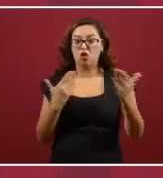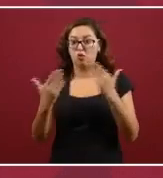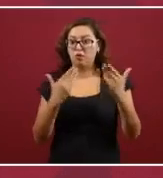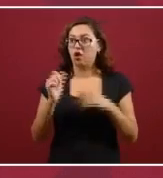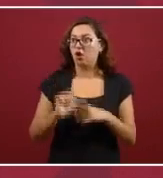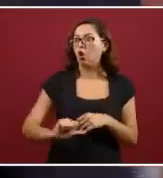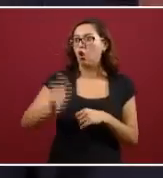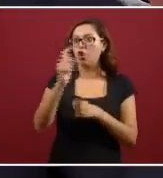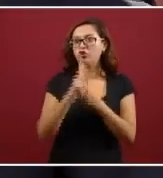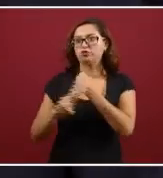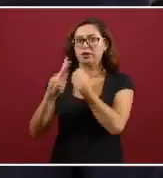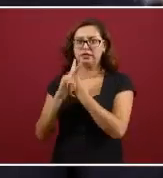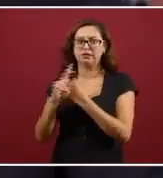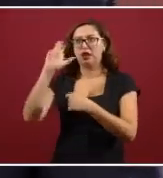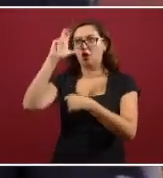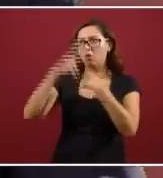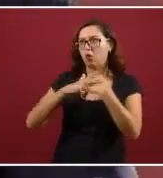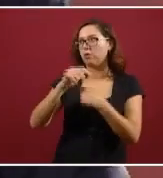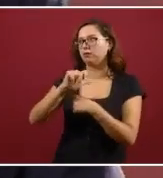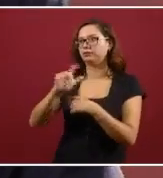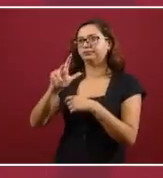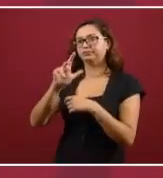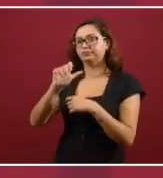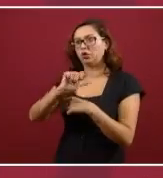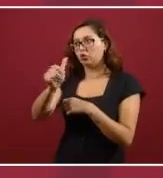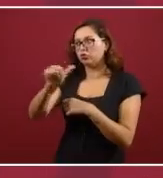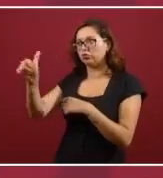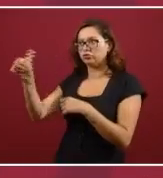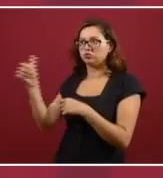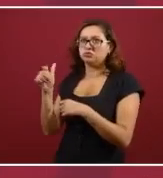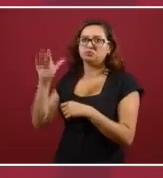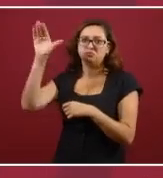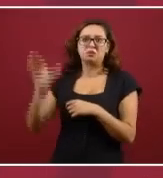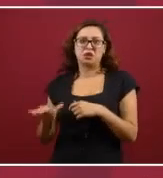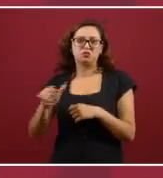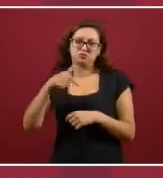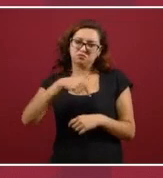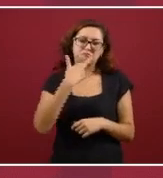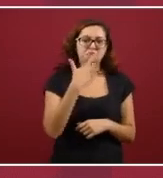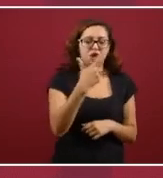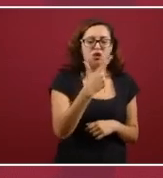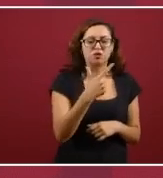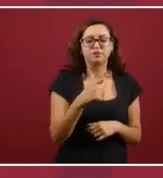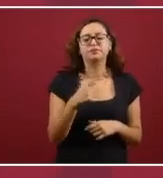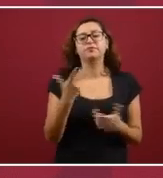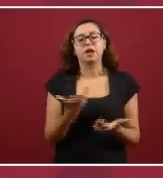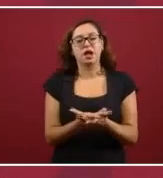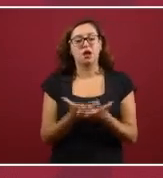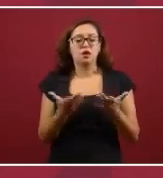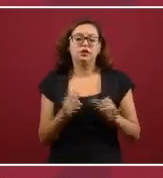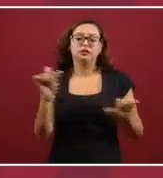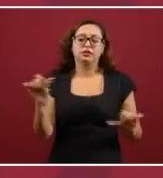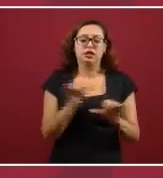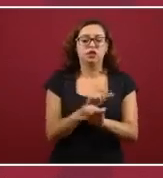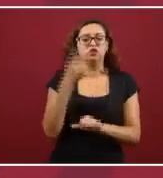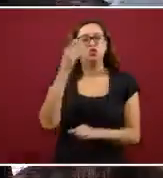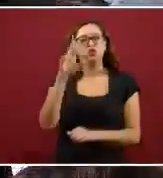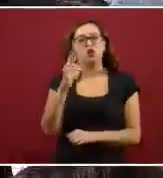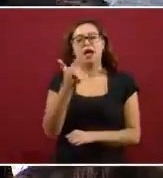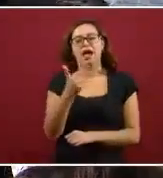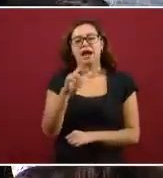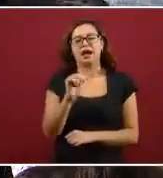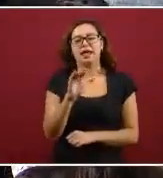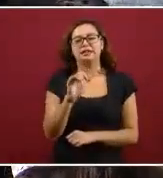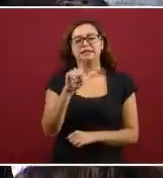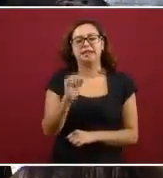Europa o en otras regiones del mundo. Le voy a ceder el uso de la palabra a la doctora Graciela Márquez, que va a explicar esto que